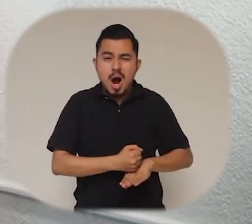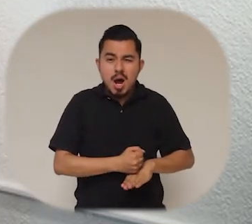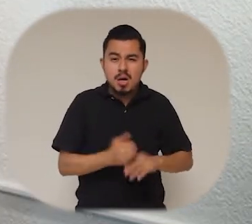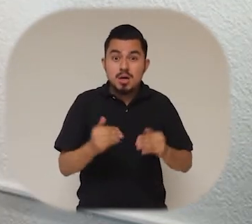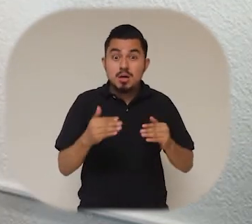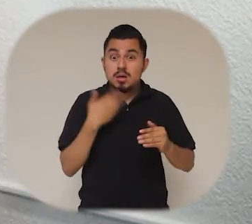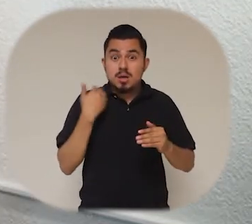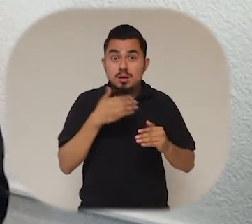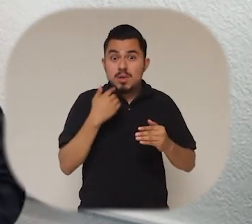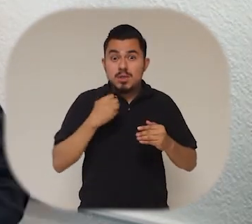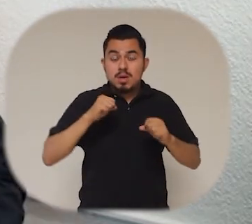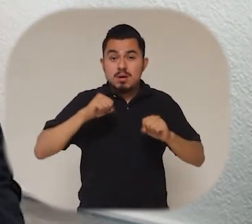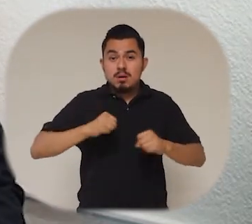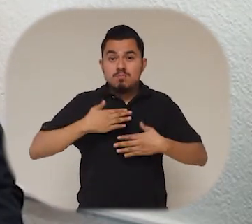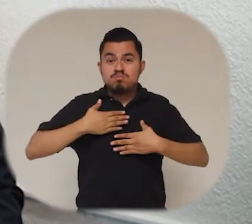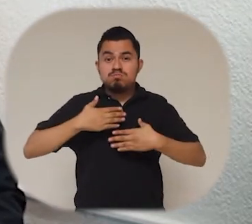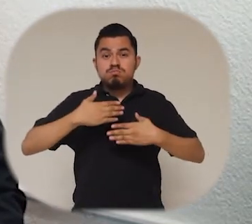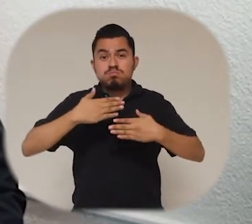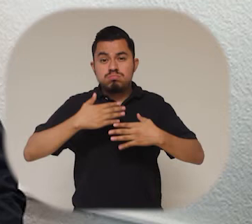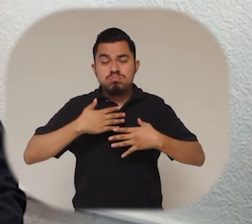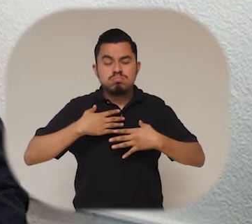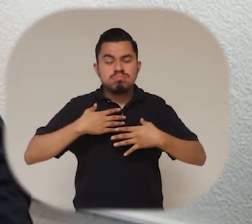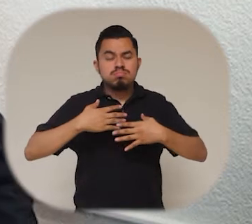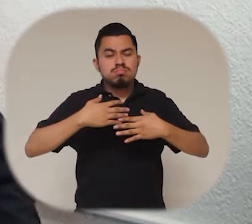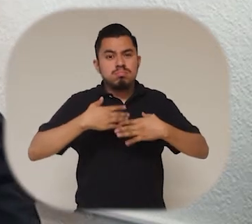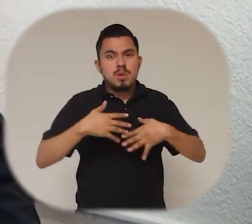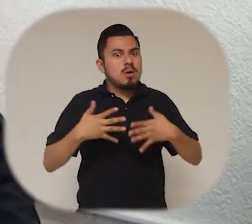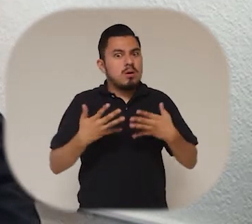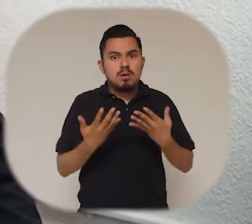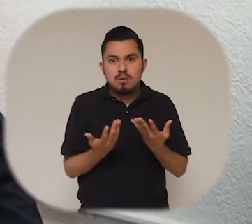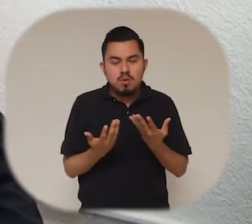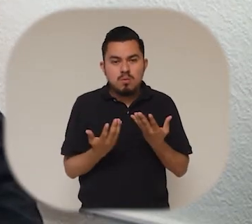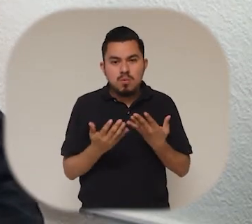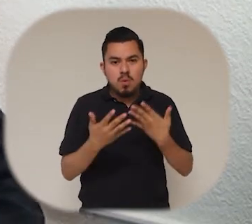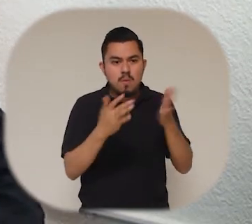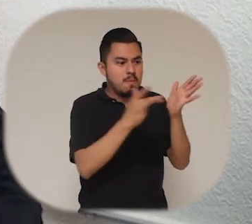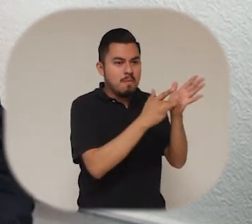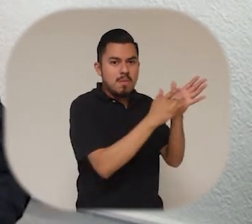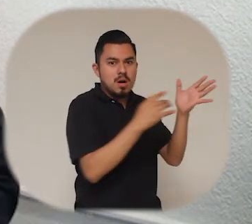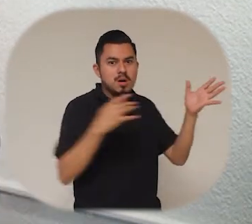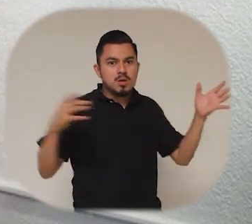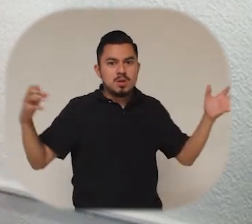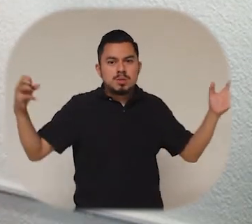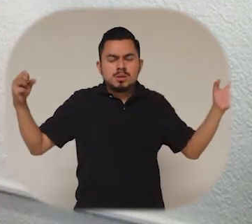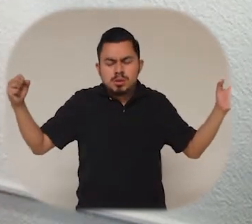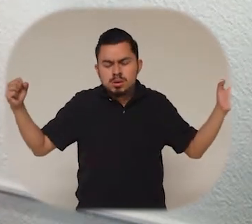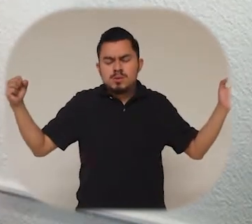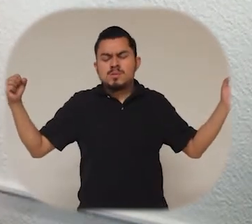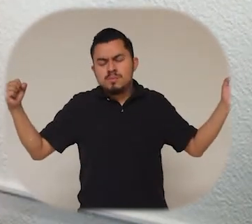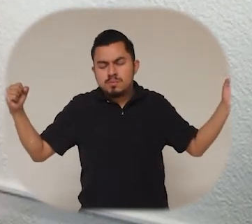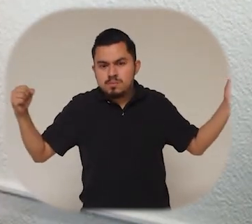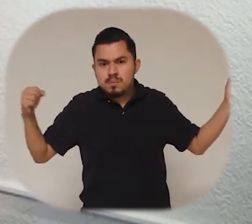Por eso es que costaba. Algunas personas no podían imaginar esto. También